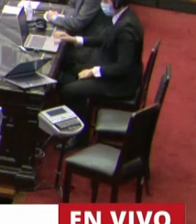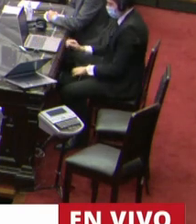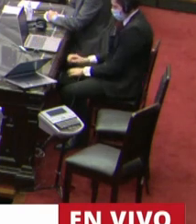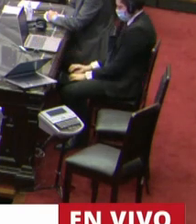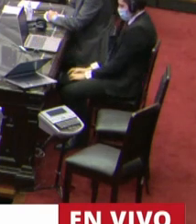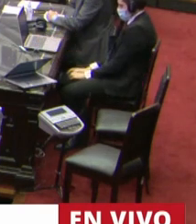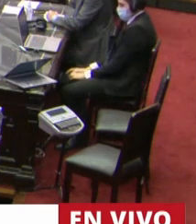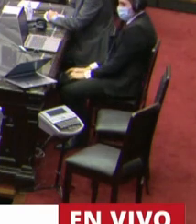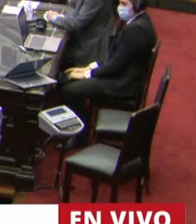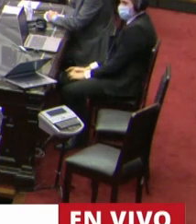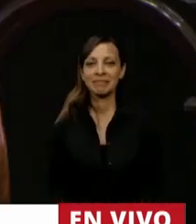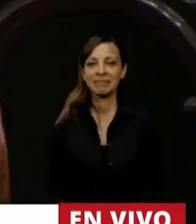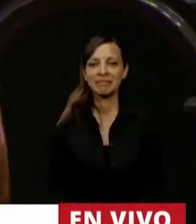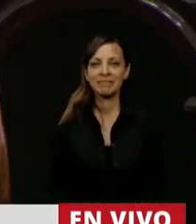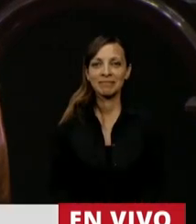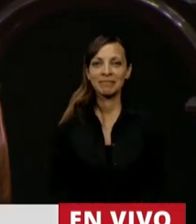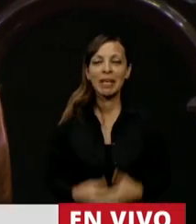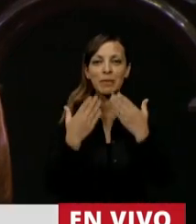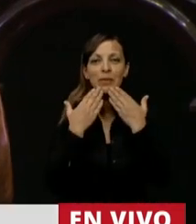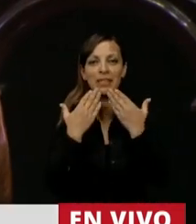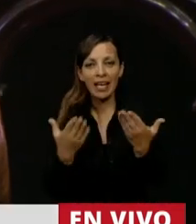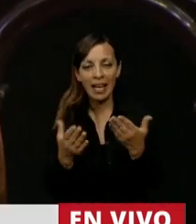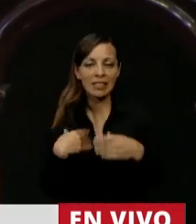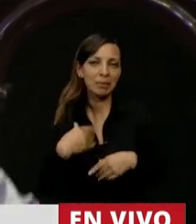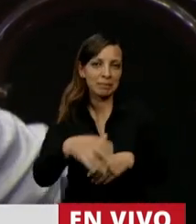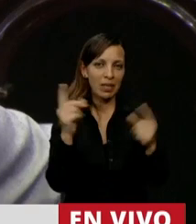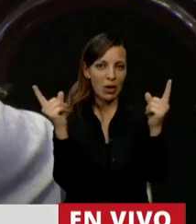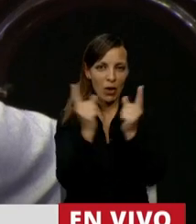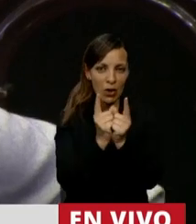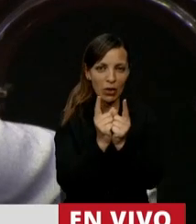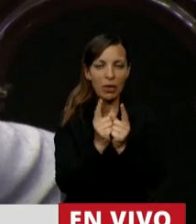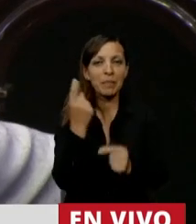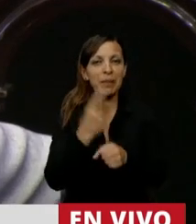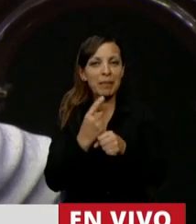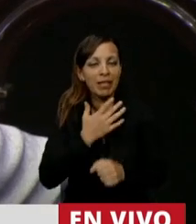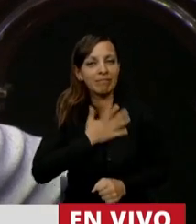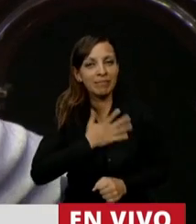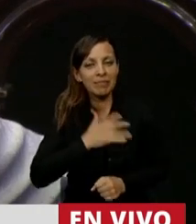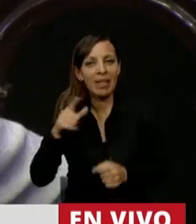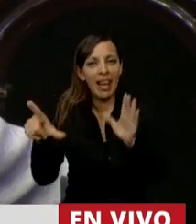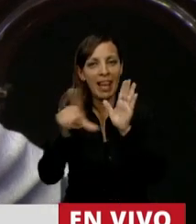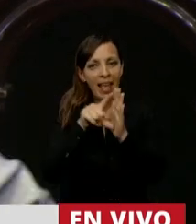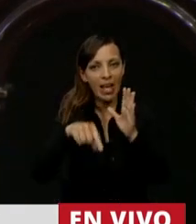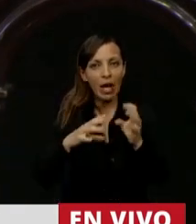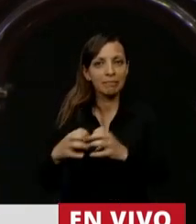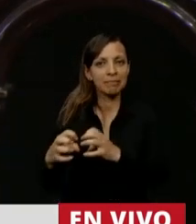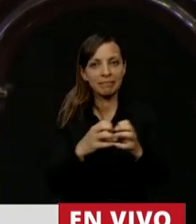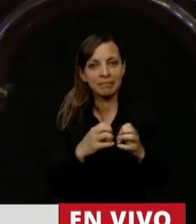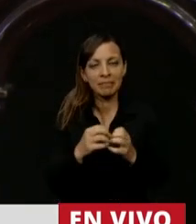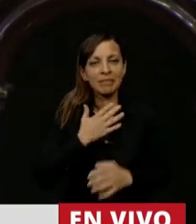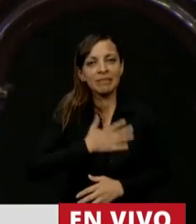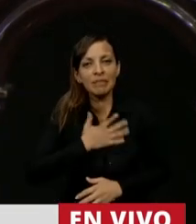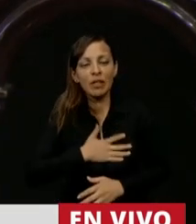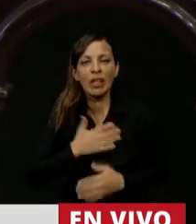Muchas gracias, señor presidente. Voy a tratar de ser muy breve. Primero, celebrar que estemos tratando esta ley, celebrar